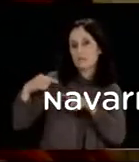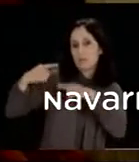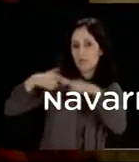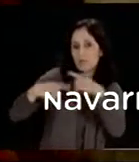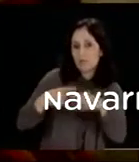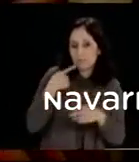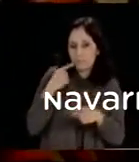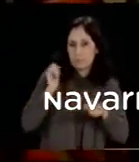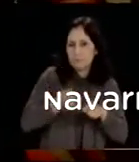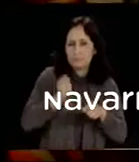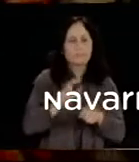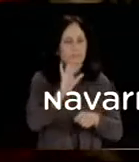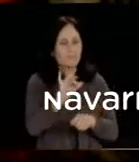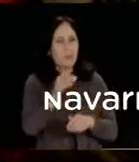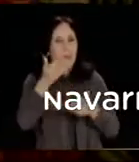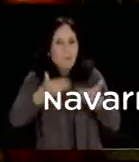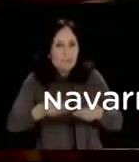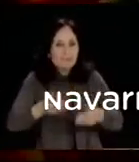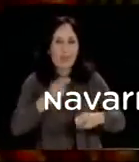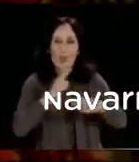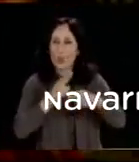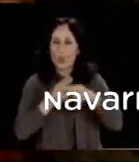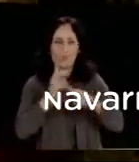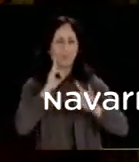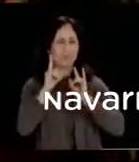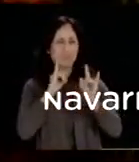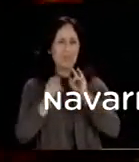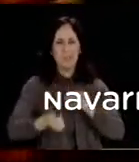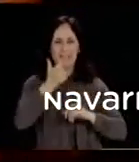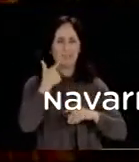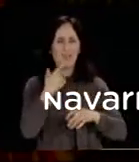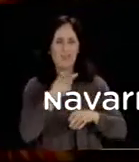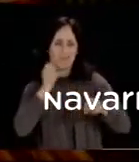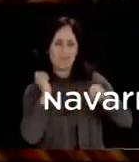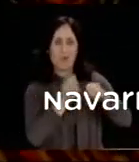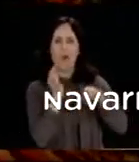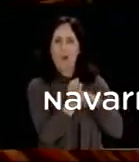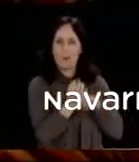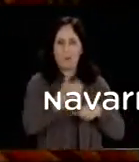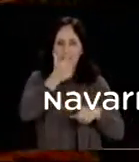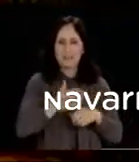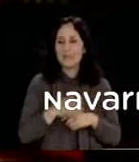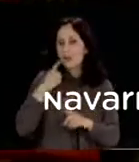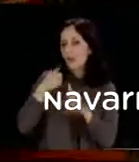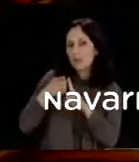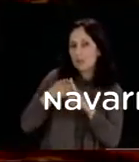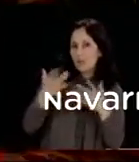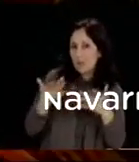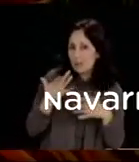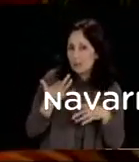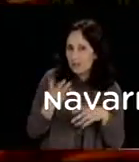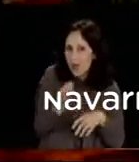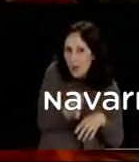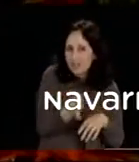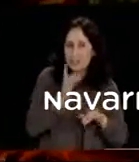Exactamente. Y cuanto más pesa y más duro, mejor. Más ruido mete, más agujero hace. ¿Cuál es el objetivo? ¿Dejar el agujero,